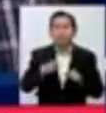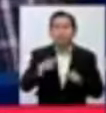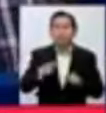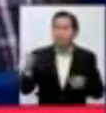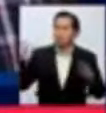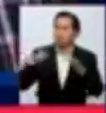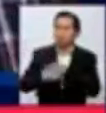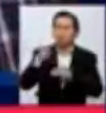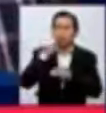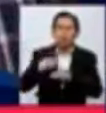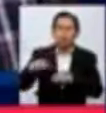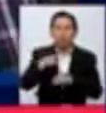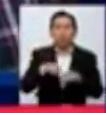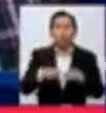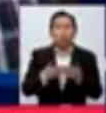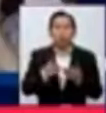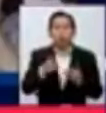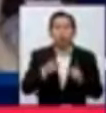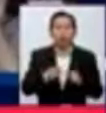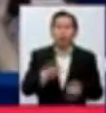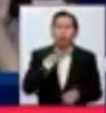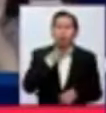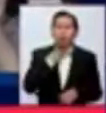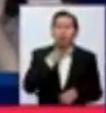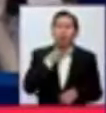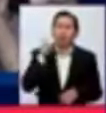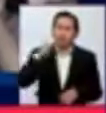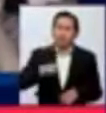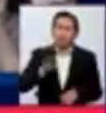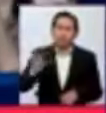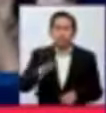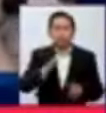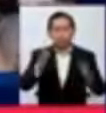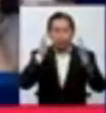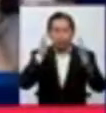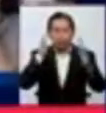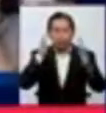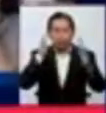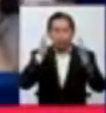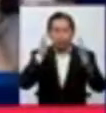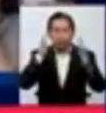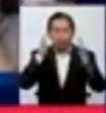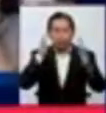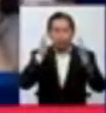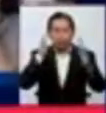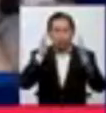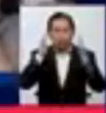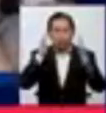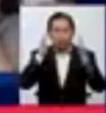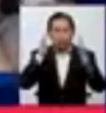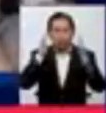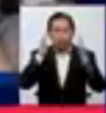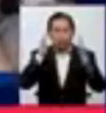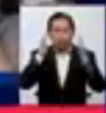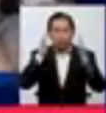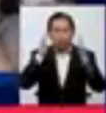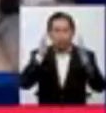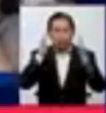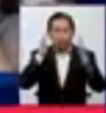víctimas de feminicidio y que también merecen una mirada por parte del Estado.